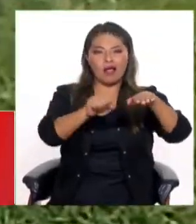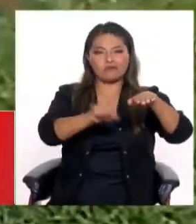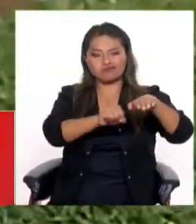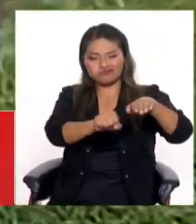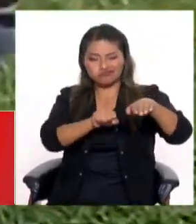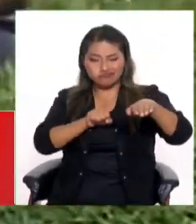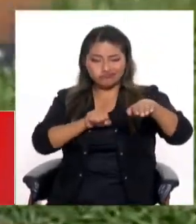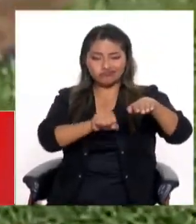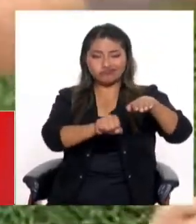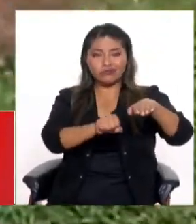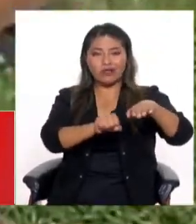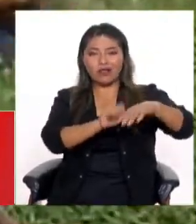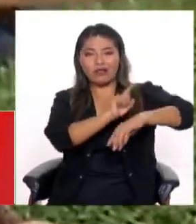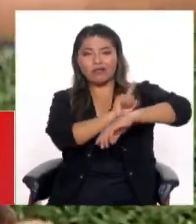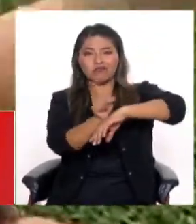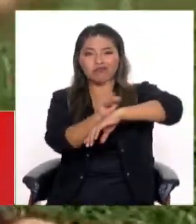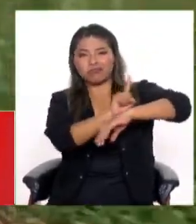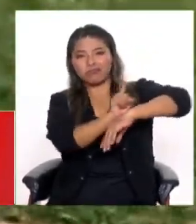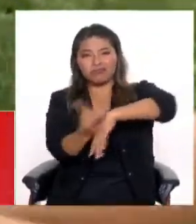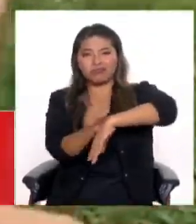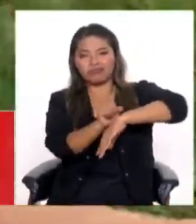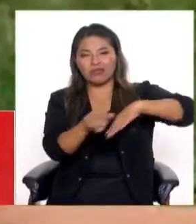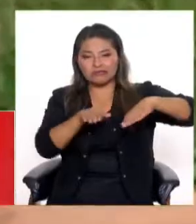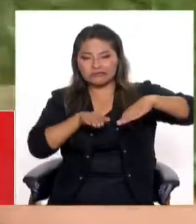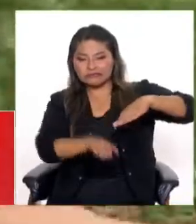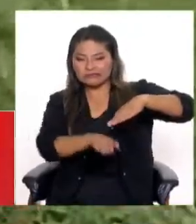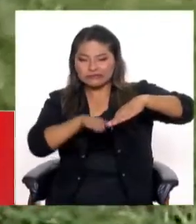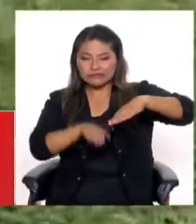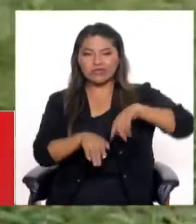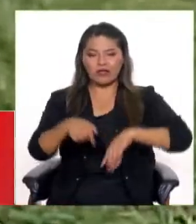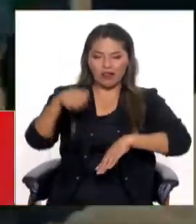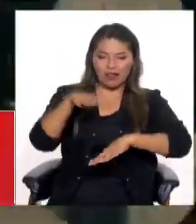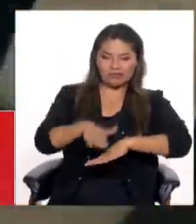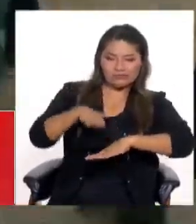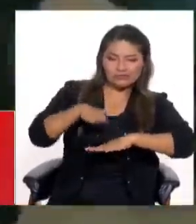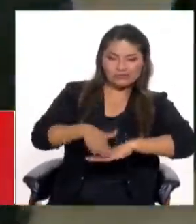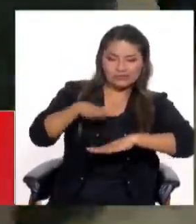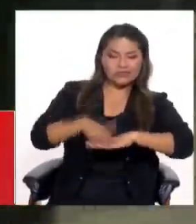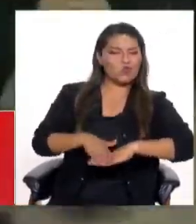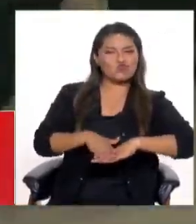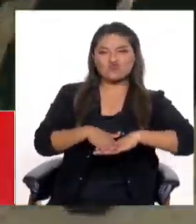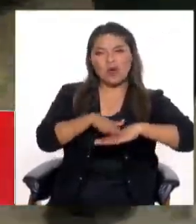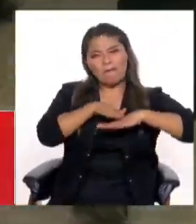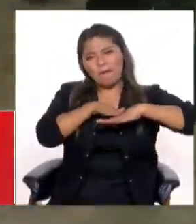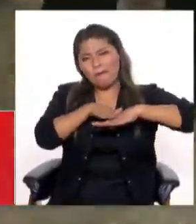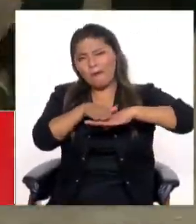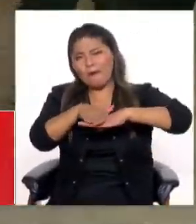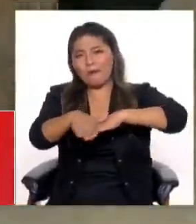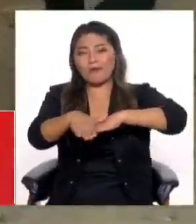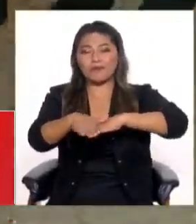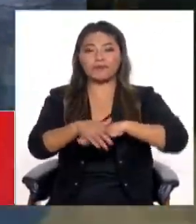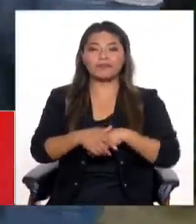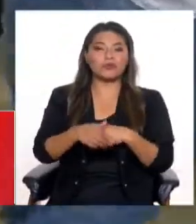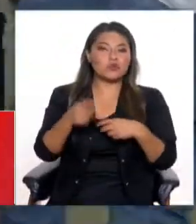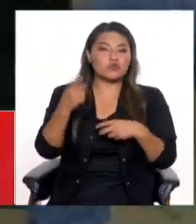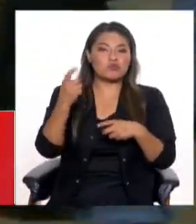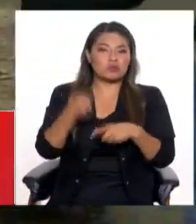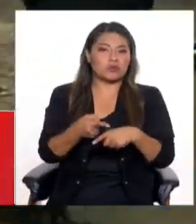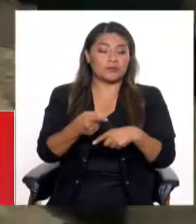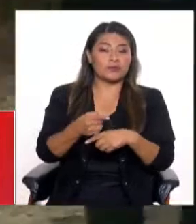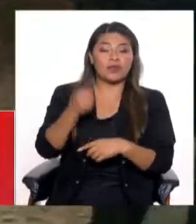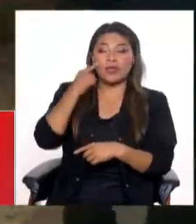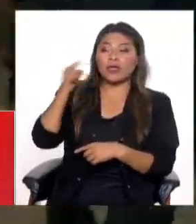pasando el grifo, el chofer ha venido y se ha metido de frente, nos hemos ido. Señora embarazada, es rescatada,